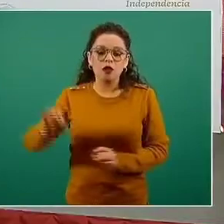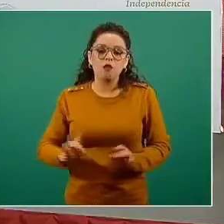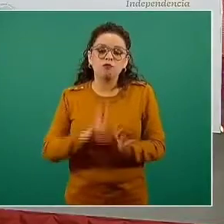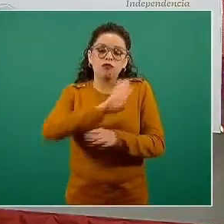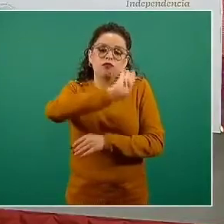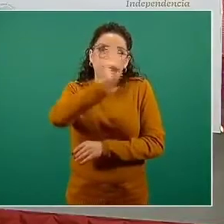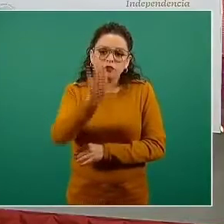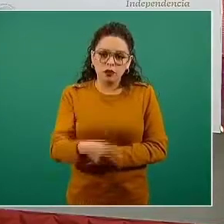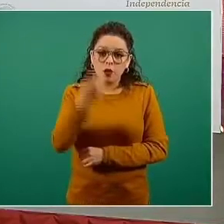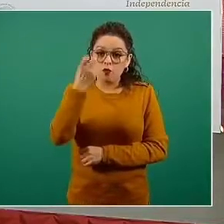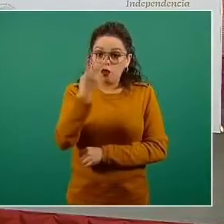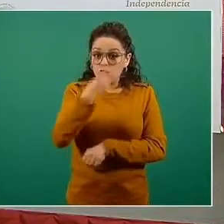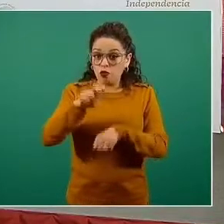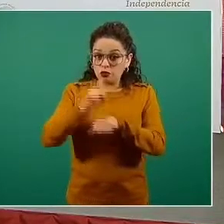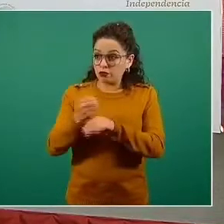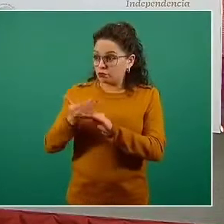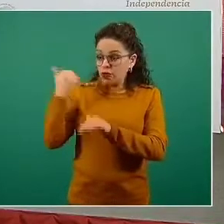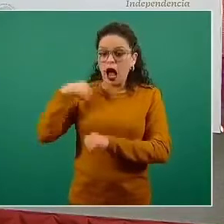comentamos, se hicieron